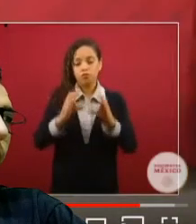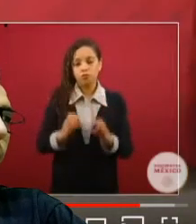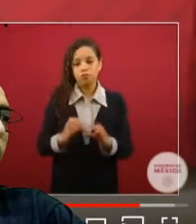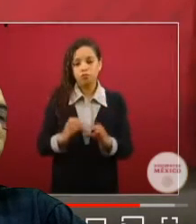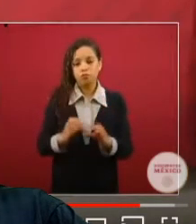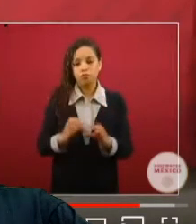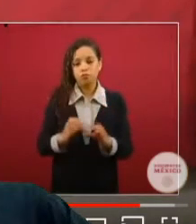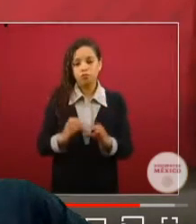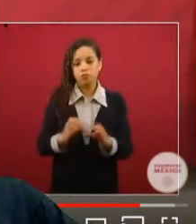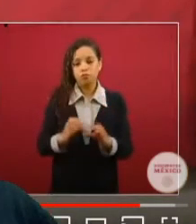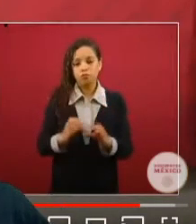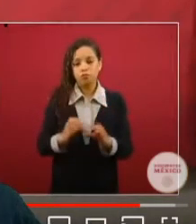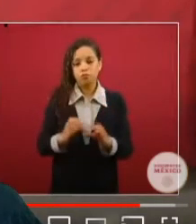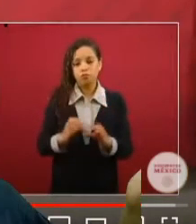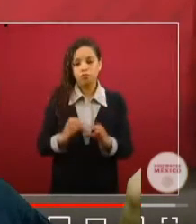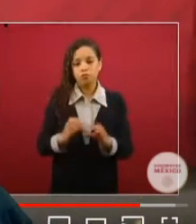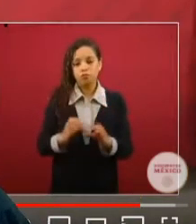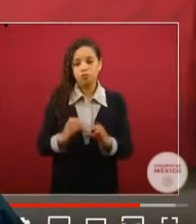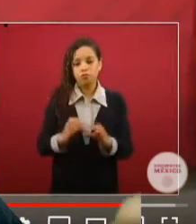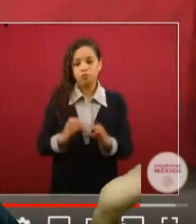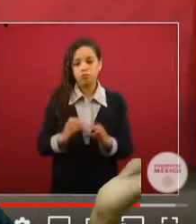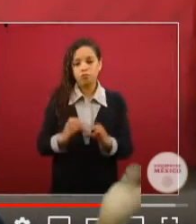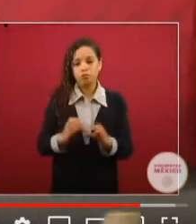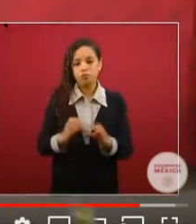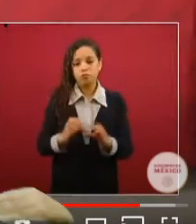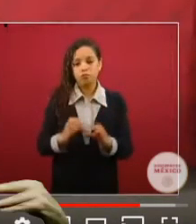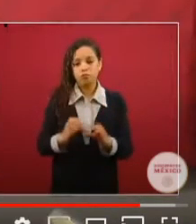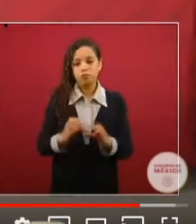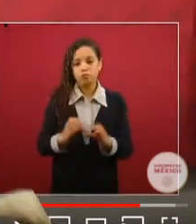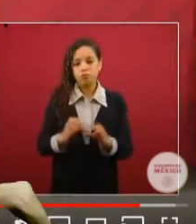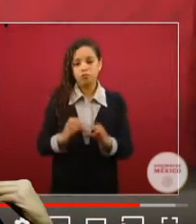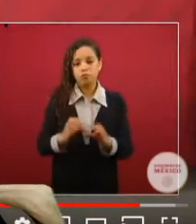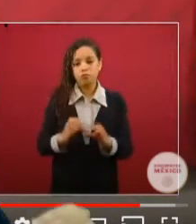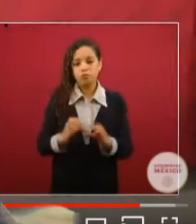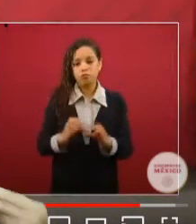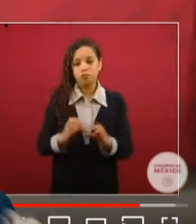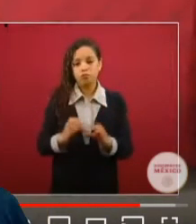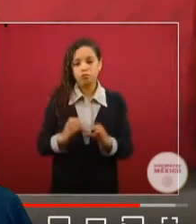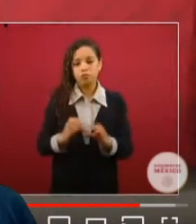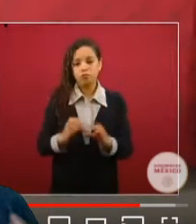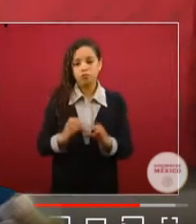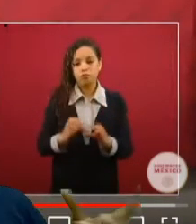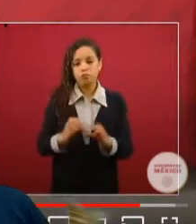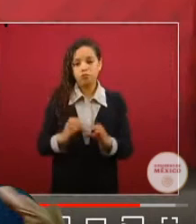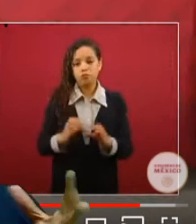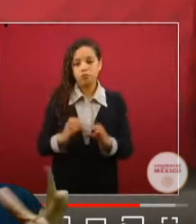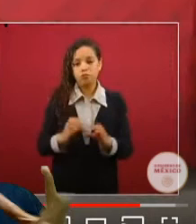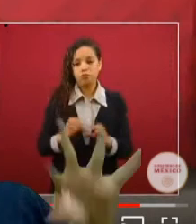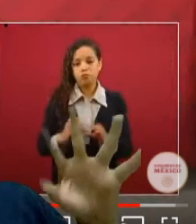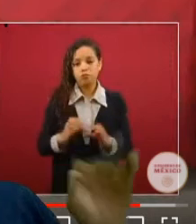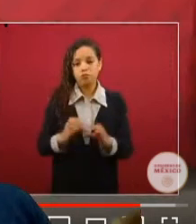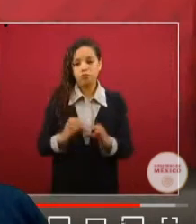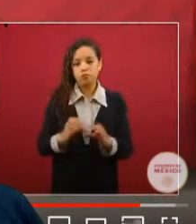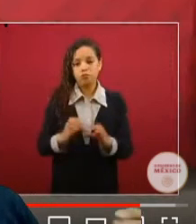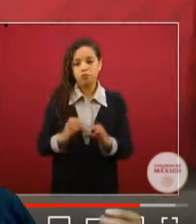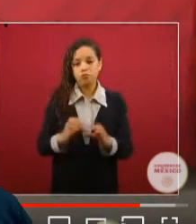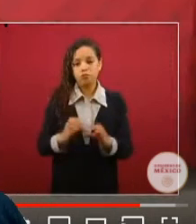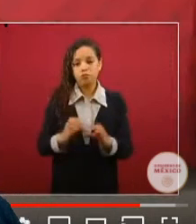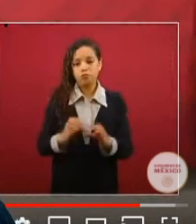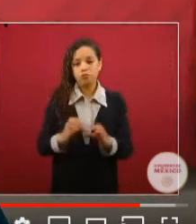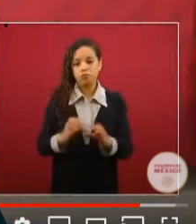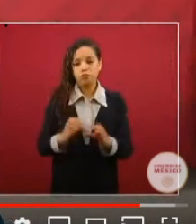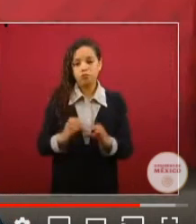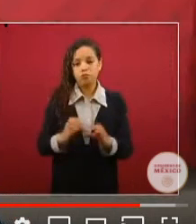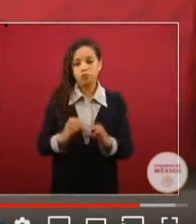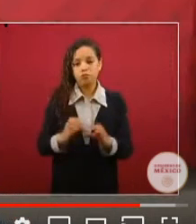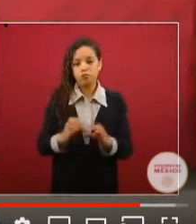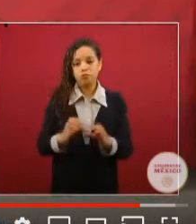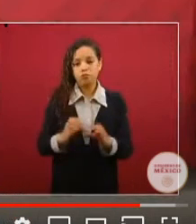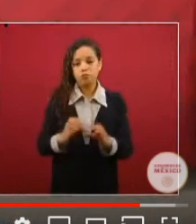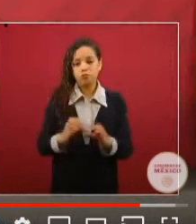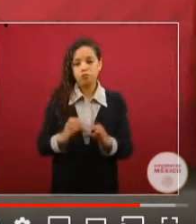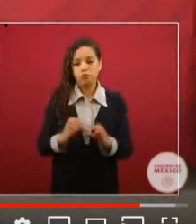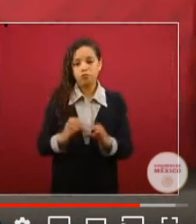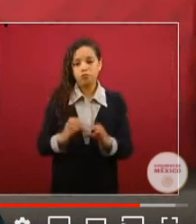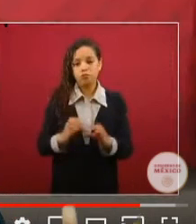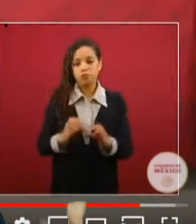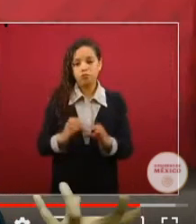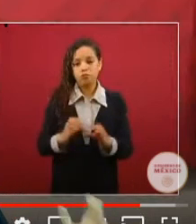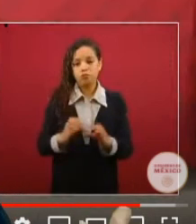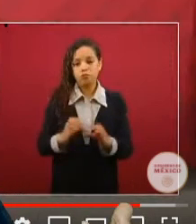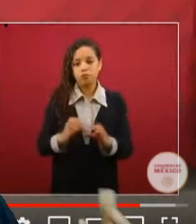con mantener... Entonces, como ya escuchamos, cualquier enfermedad que tú tengas puede ser ya